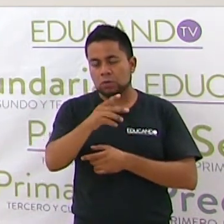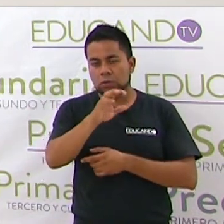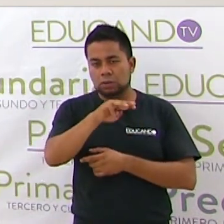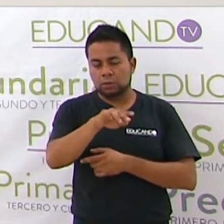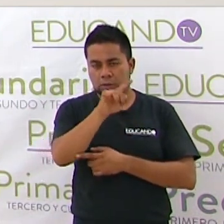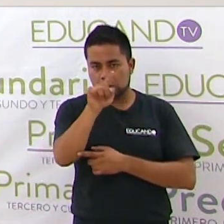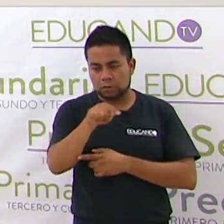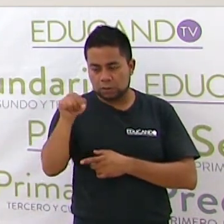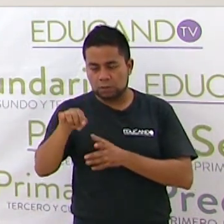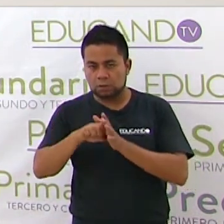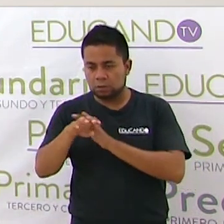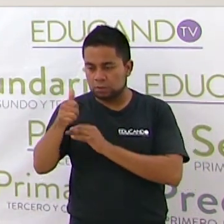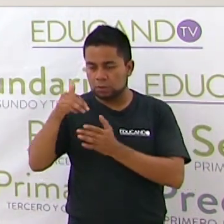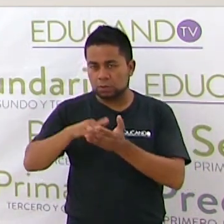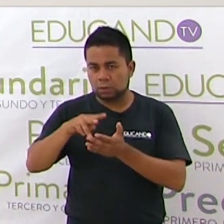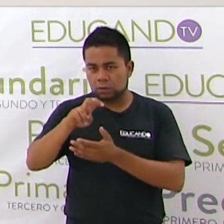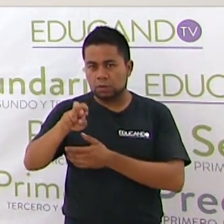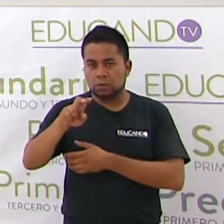Y aquí